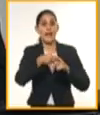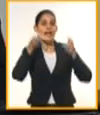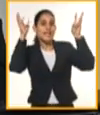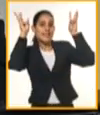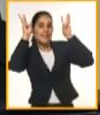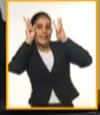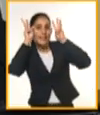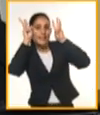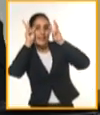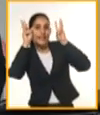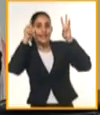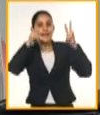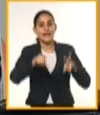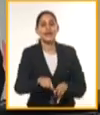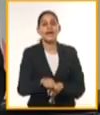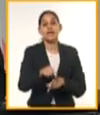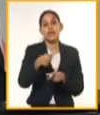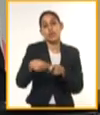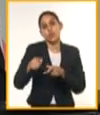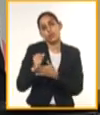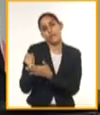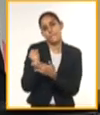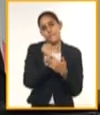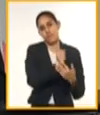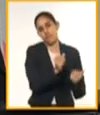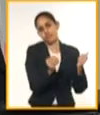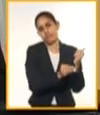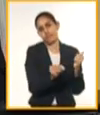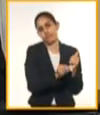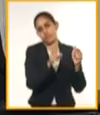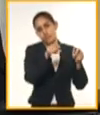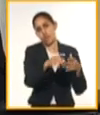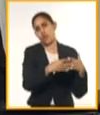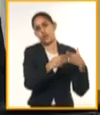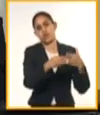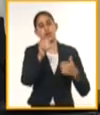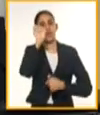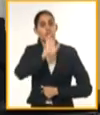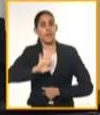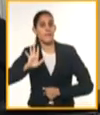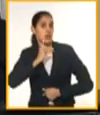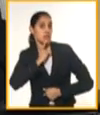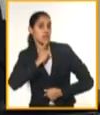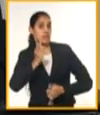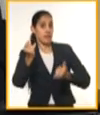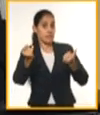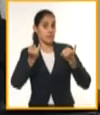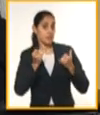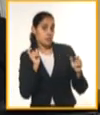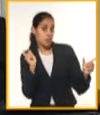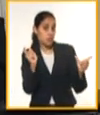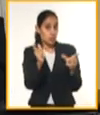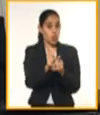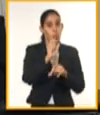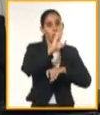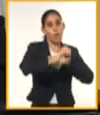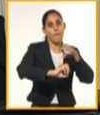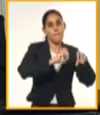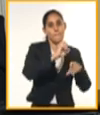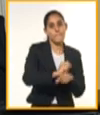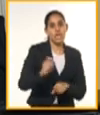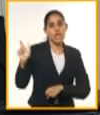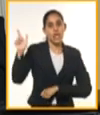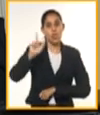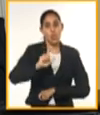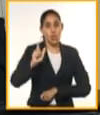recibió una fuerte muestra de apoyo de los líderes europeos, dicen las agencias noticiosas, quienes reunidos en una cumbre el domingo en Londres, pues